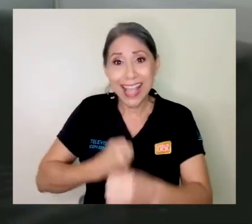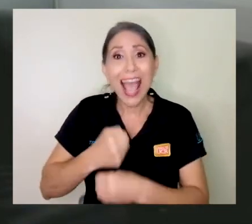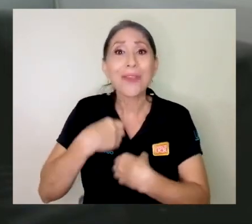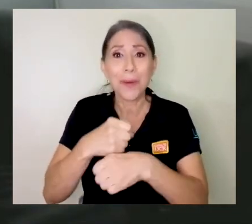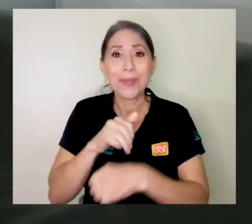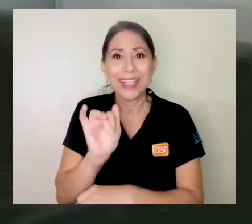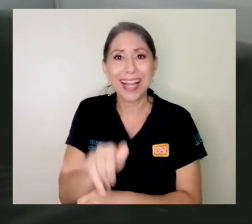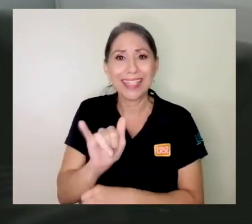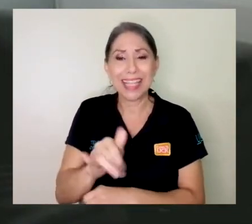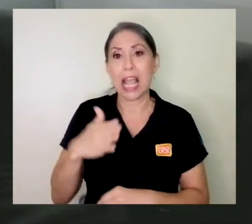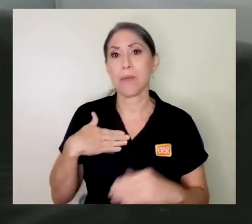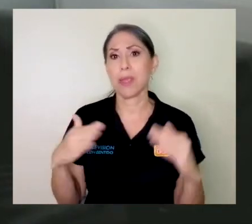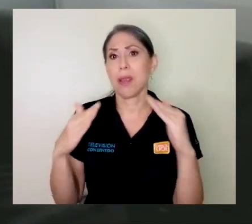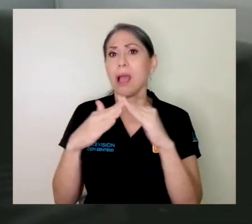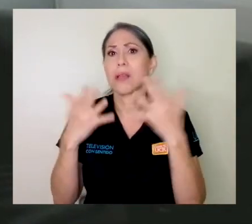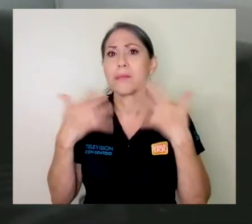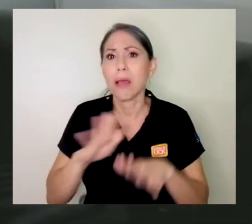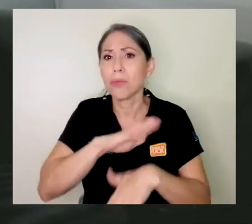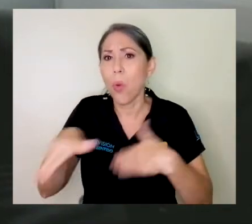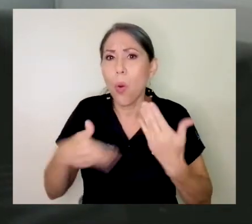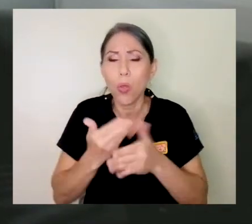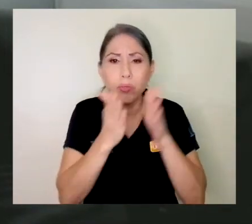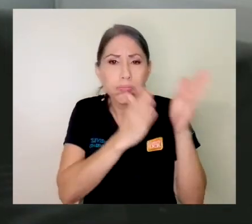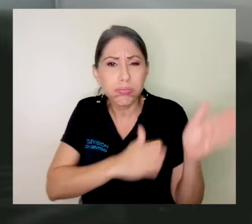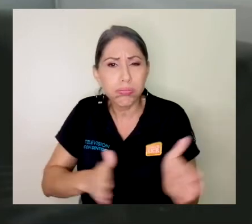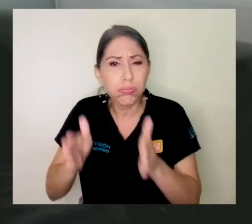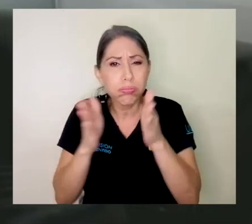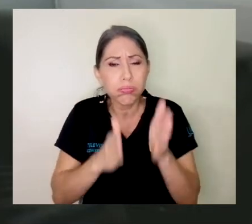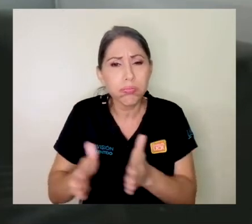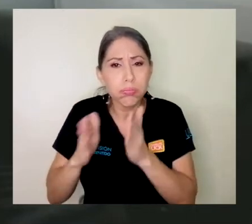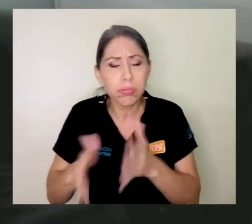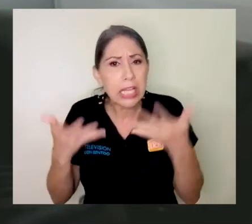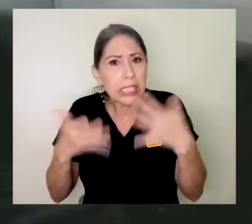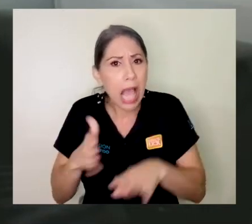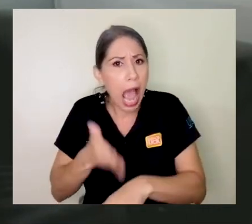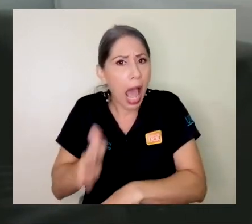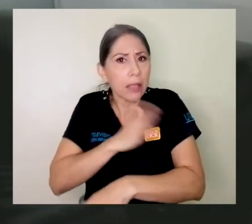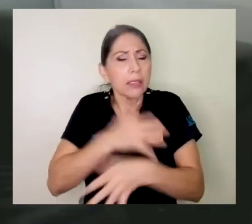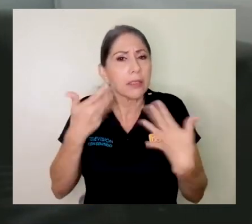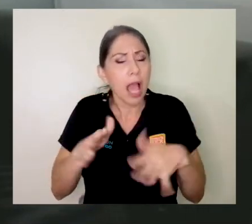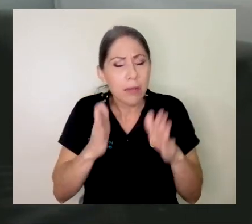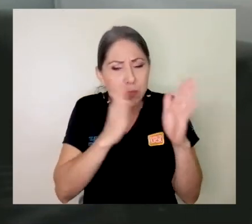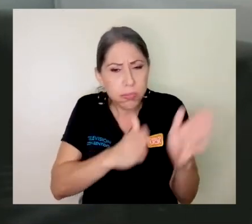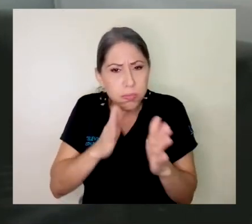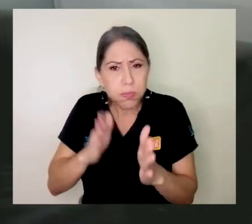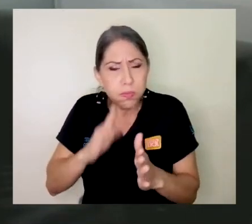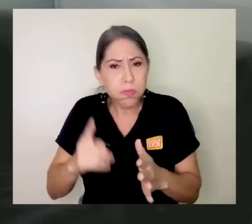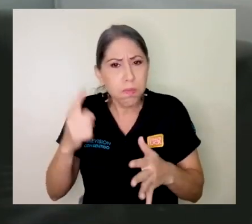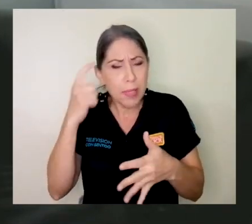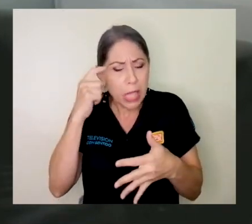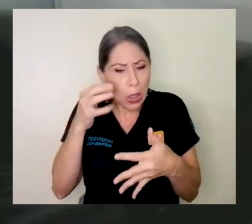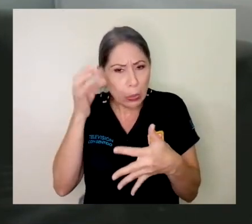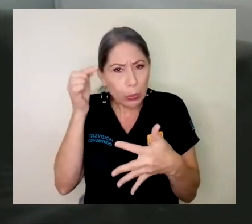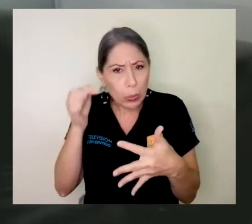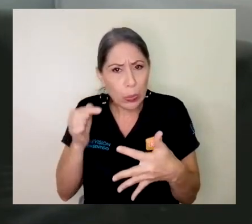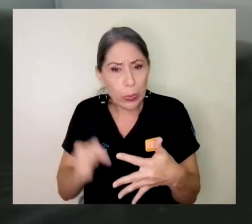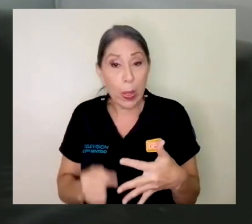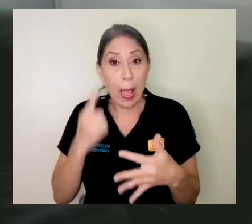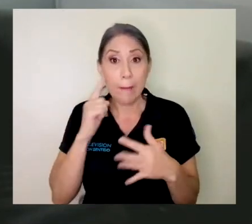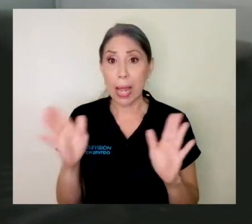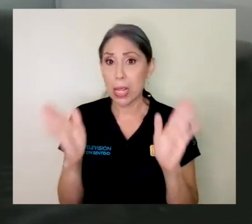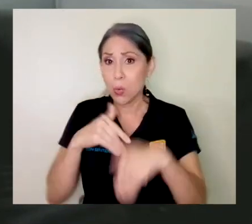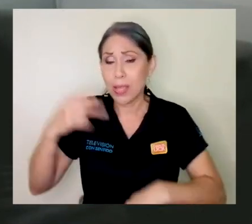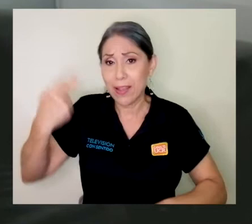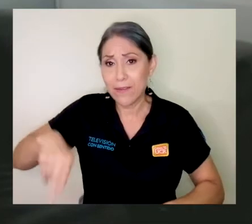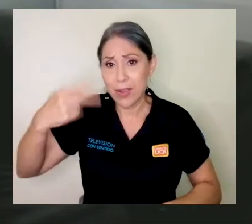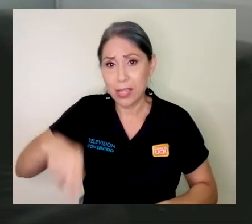casa todo ha sido ya planeado, planificado y previsto, ¿verdad? Para correr el mínimo riesgo, y pues